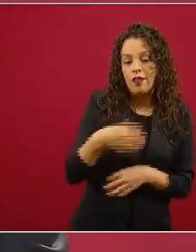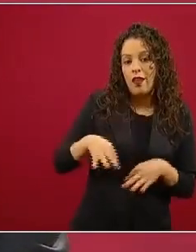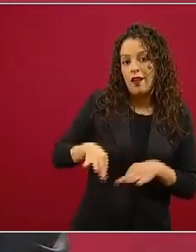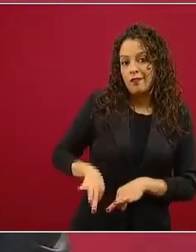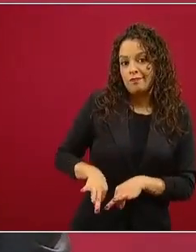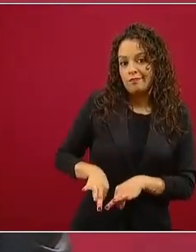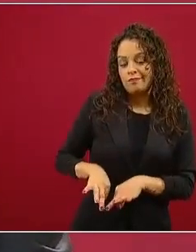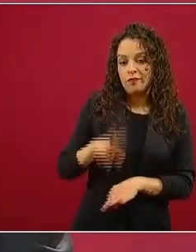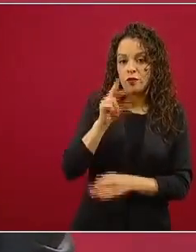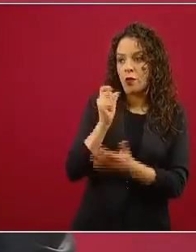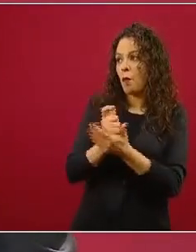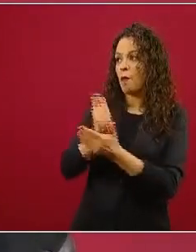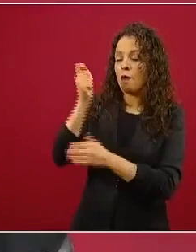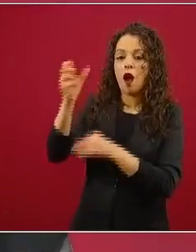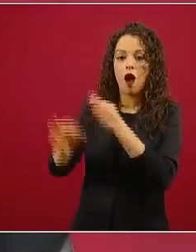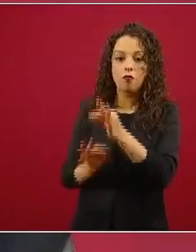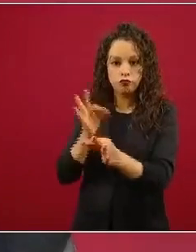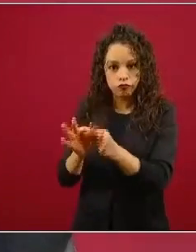completo